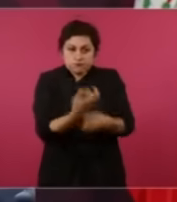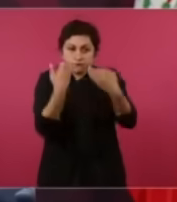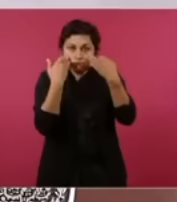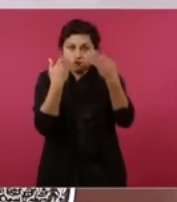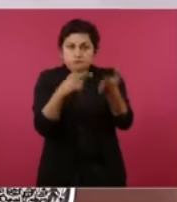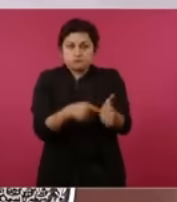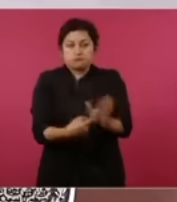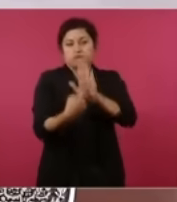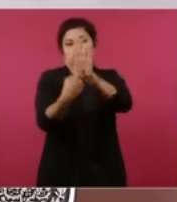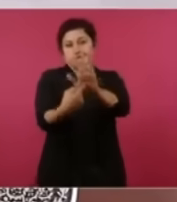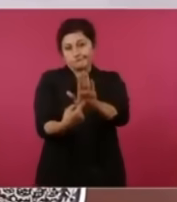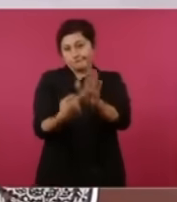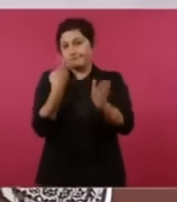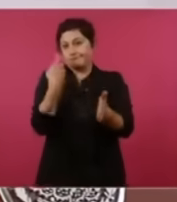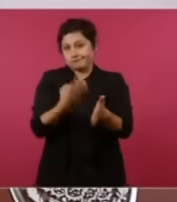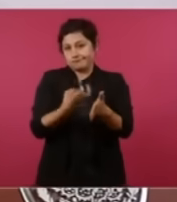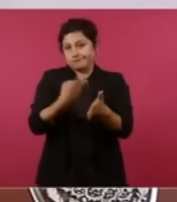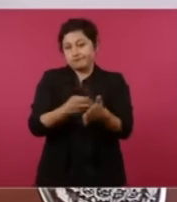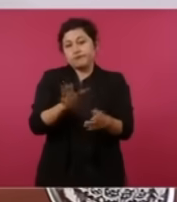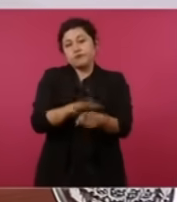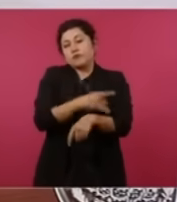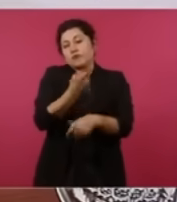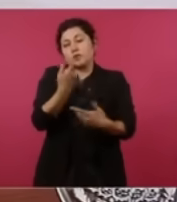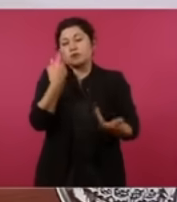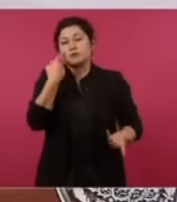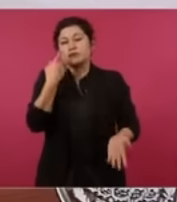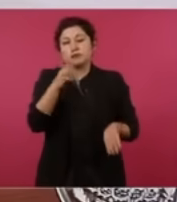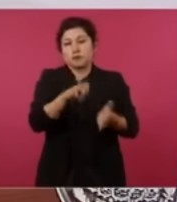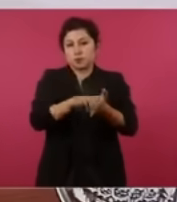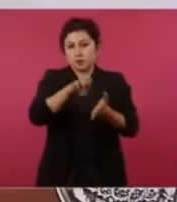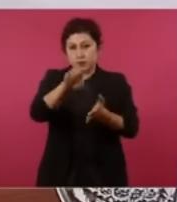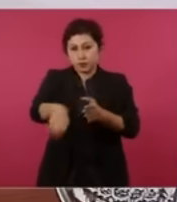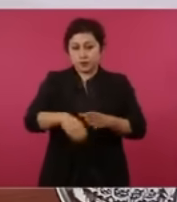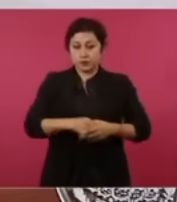porque está muy difícil que un escritor como